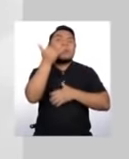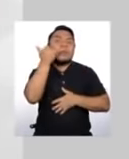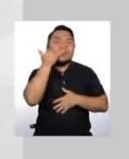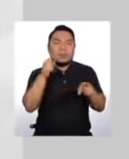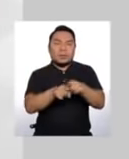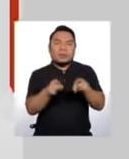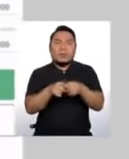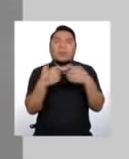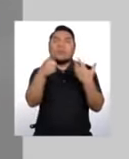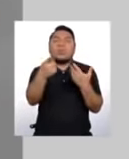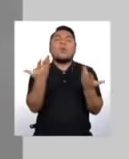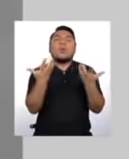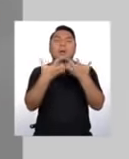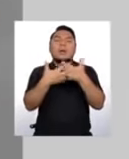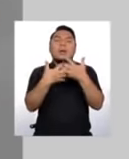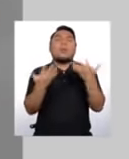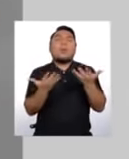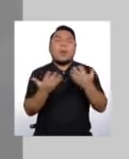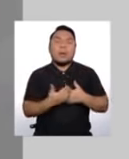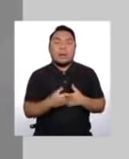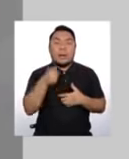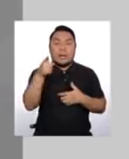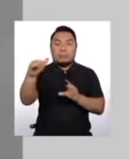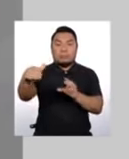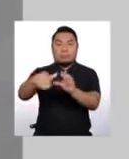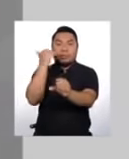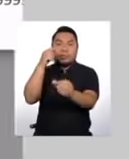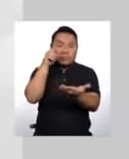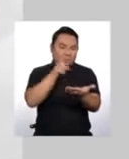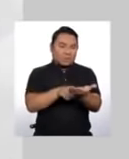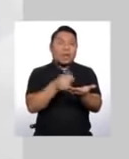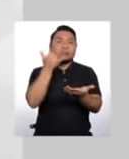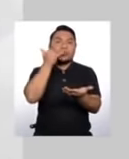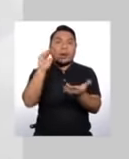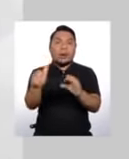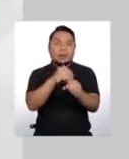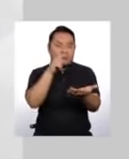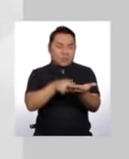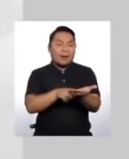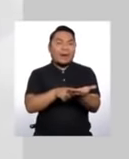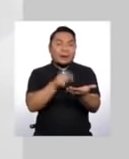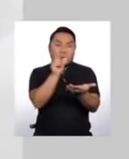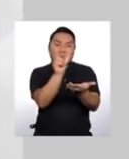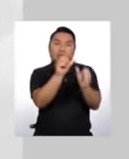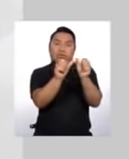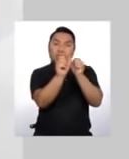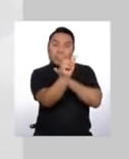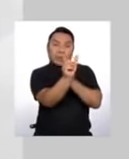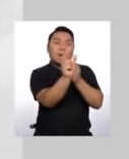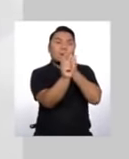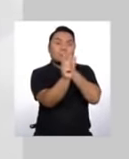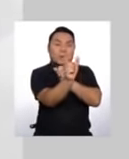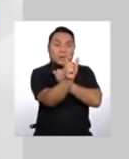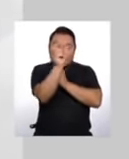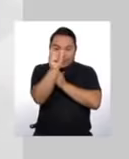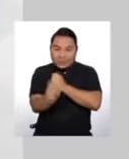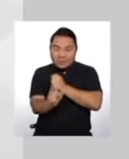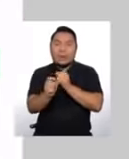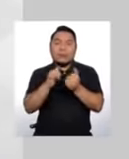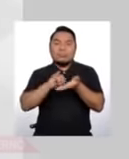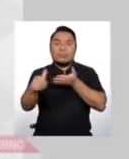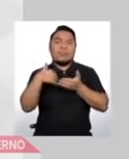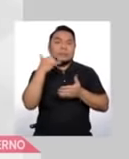y el operador al que pertenece. Te llegará un mensaje de texto al celular registrado. Digita el código que te enviaron para validar tu número de